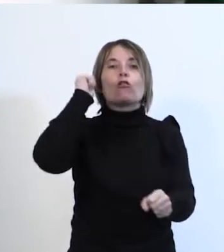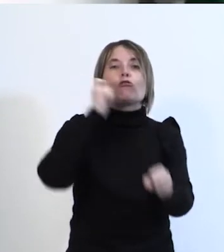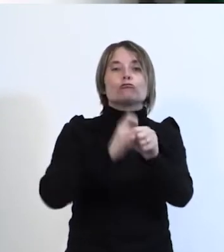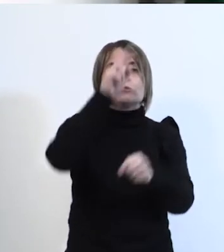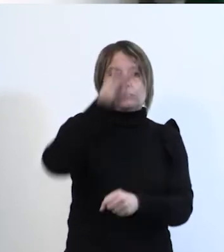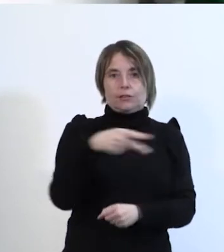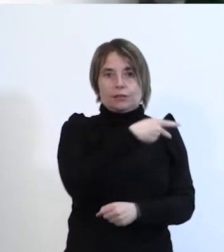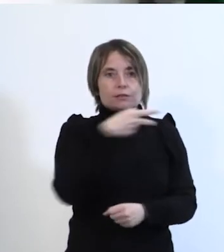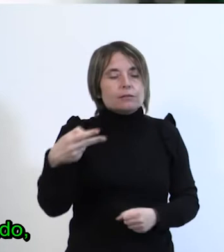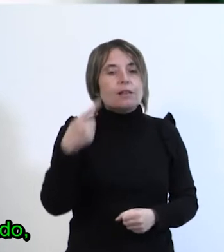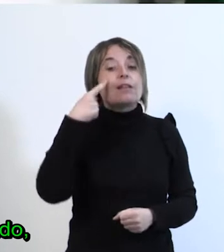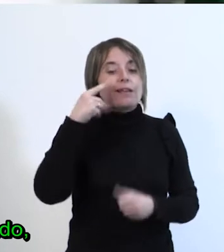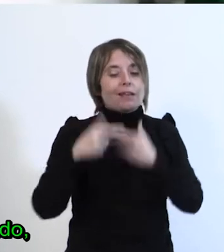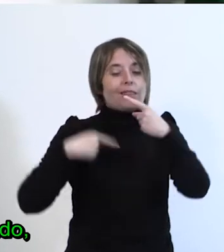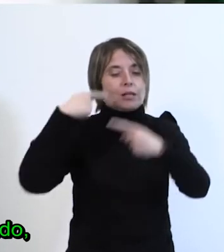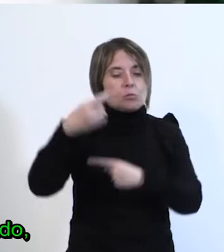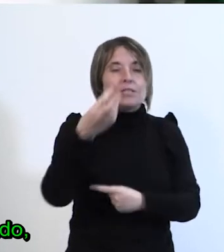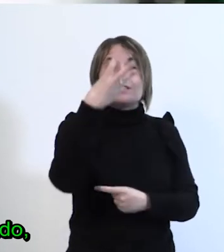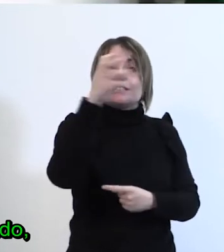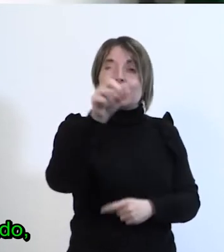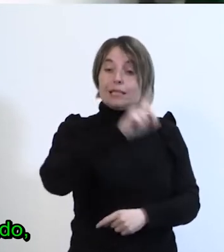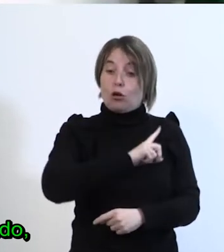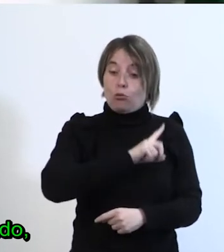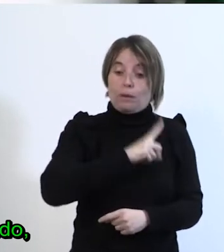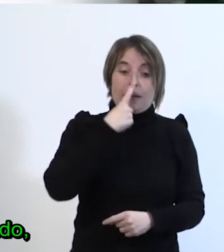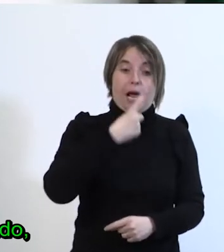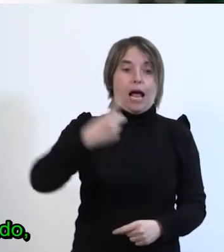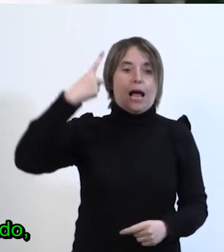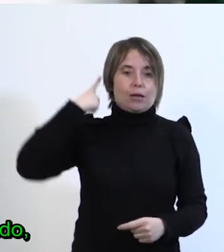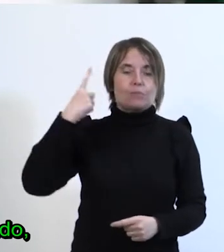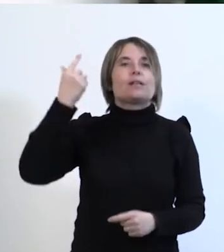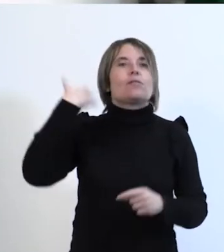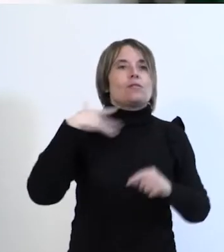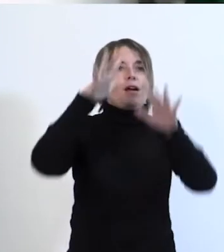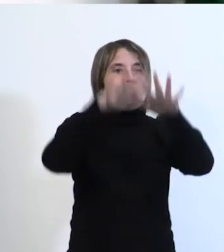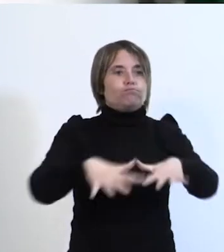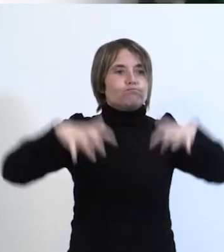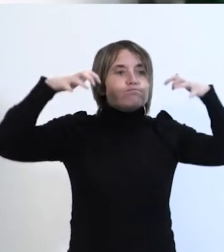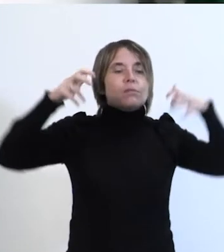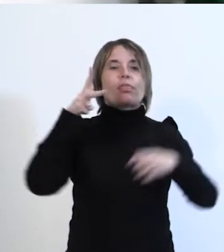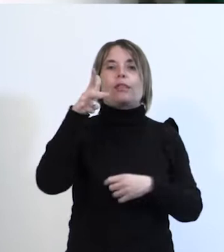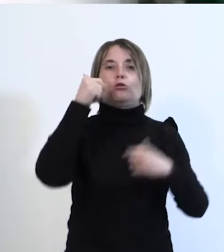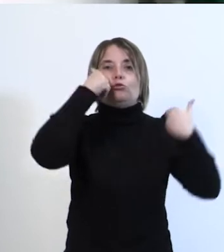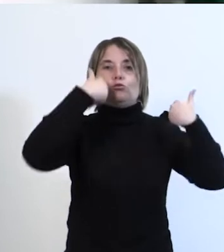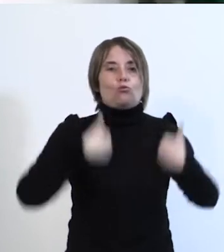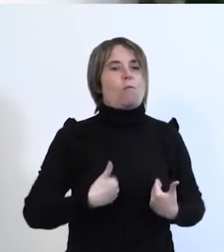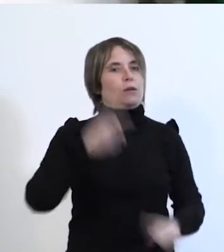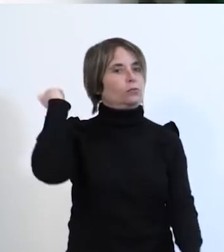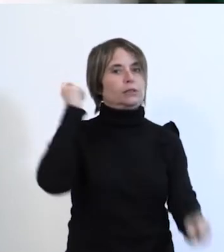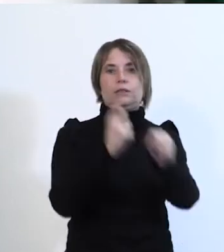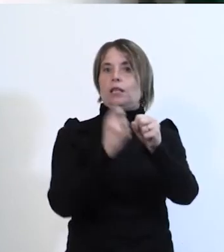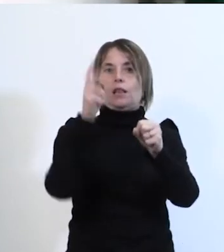de sentencia y el 30 de noviembre del año pasado la Corte Interamericana de Derechos